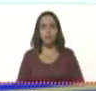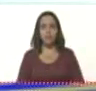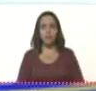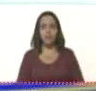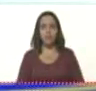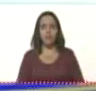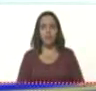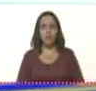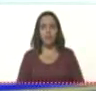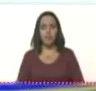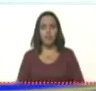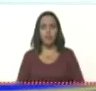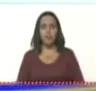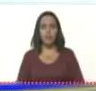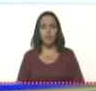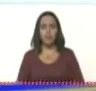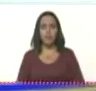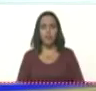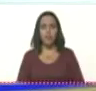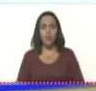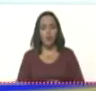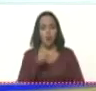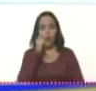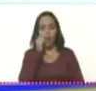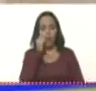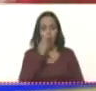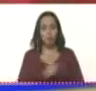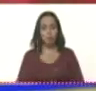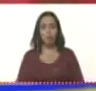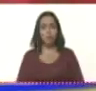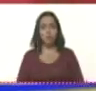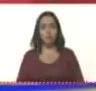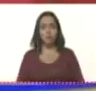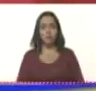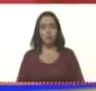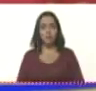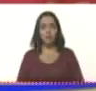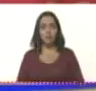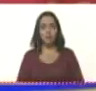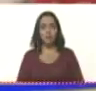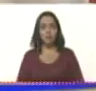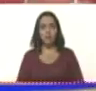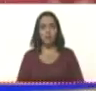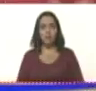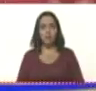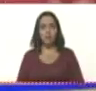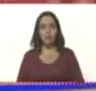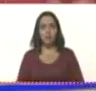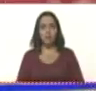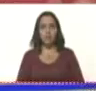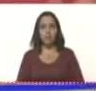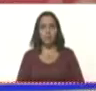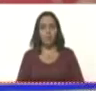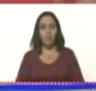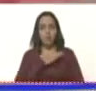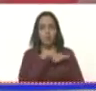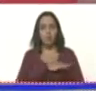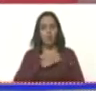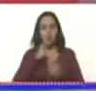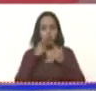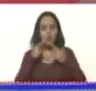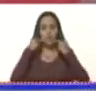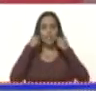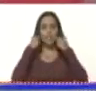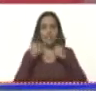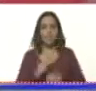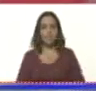A José Juan Delgado, José Juan, no le pusieron Juan José, le pusieron José Juan Delgado, de la misión Sonrisa. Pa'